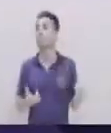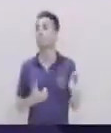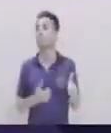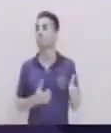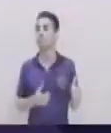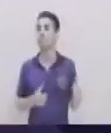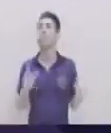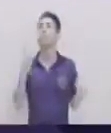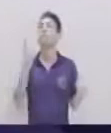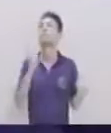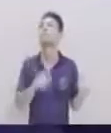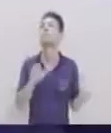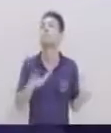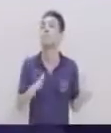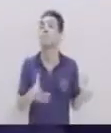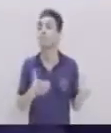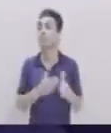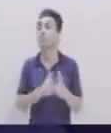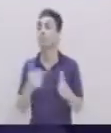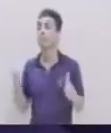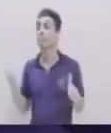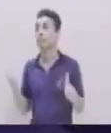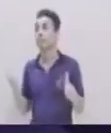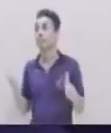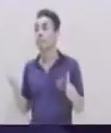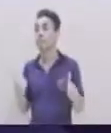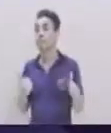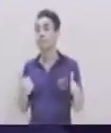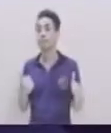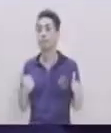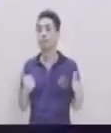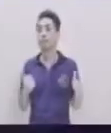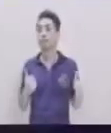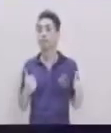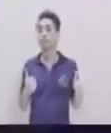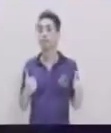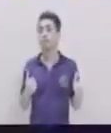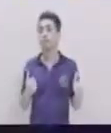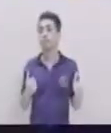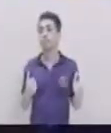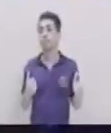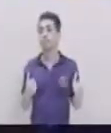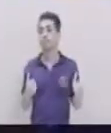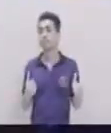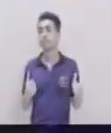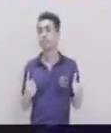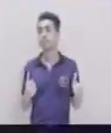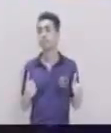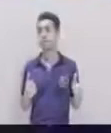1. ¿Cuál es el primer paso de la tortuga? Muy bien.